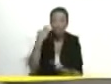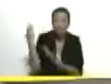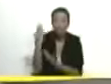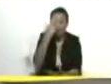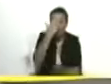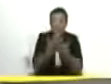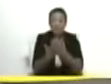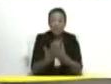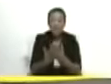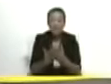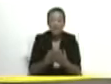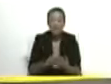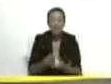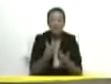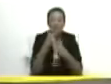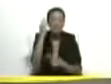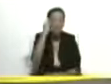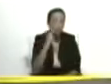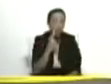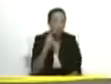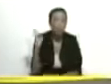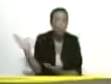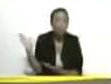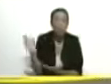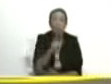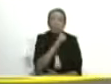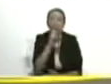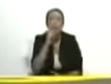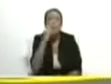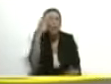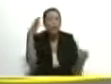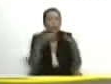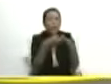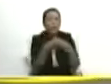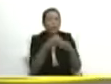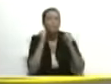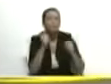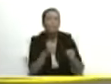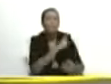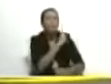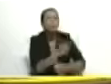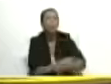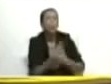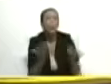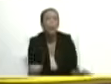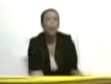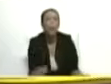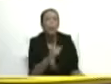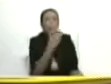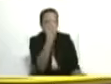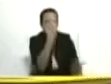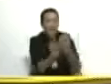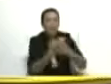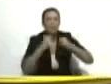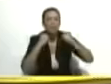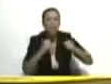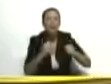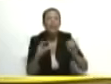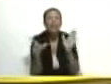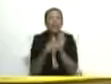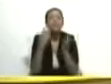Frente Simón Bolívar. ¿Cómo era el nombre de tu frente, Fernando? El Frente Guerrillero ahí en el